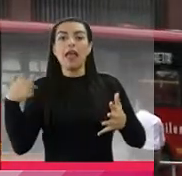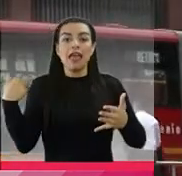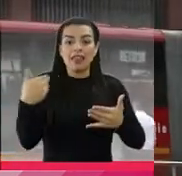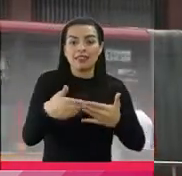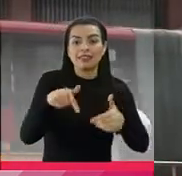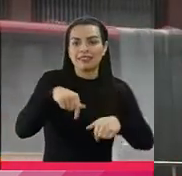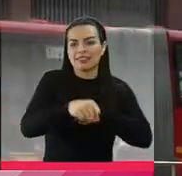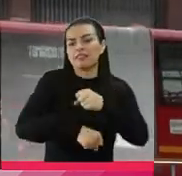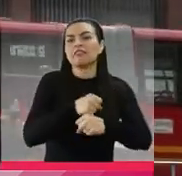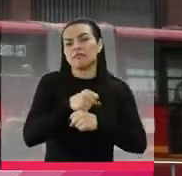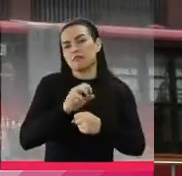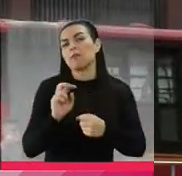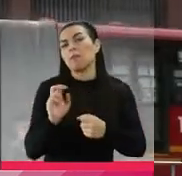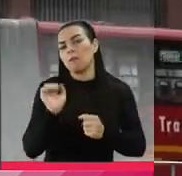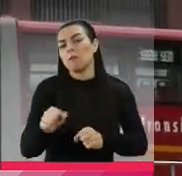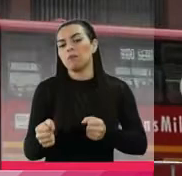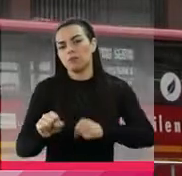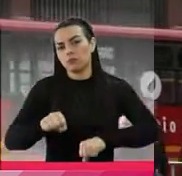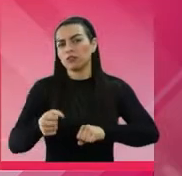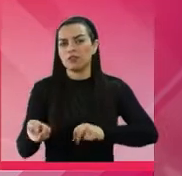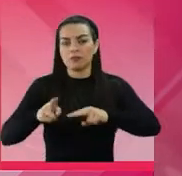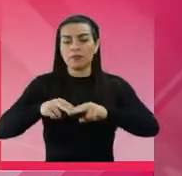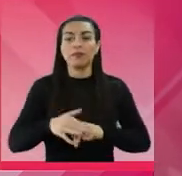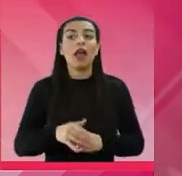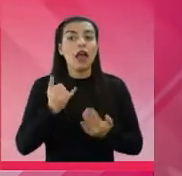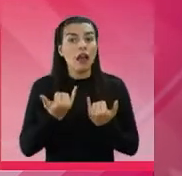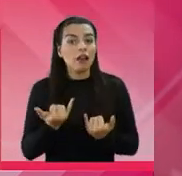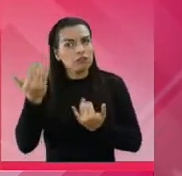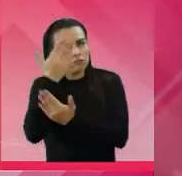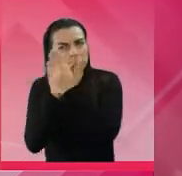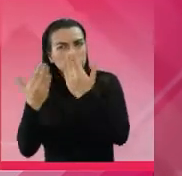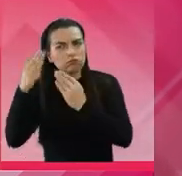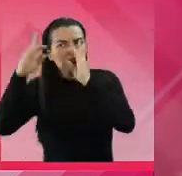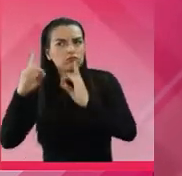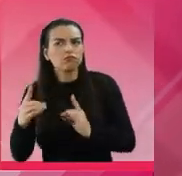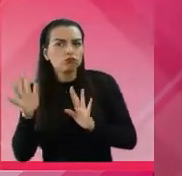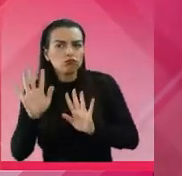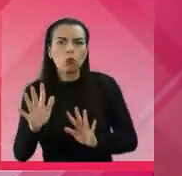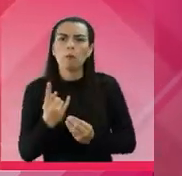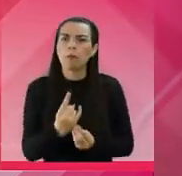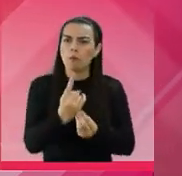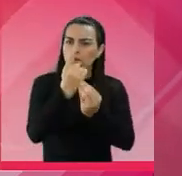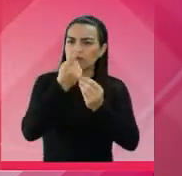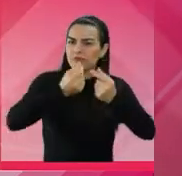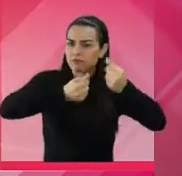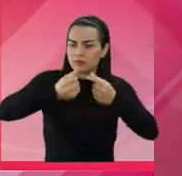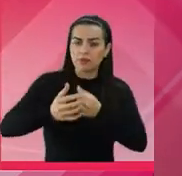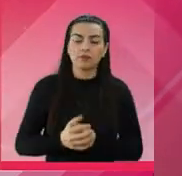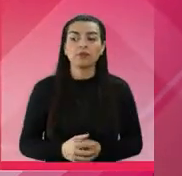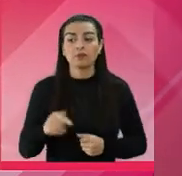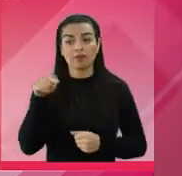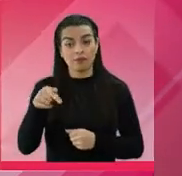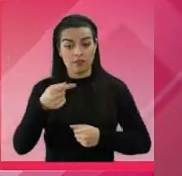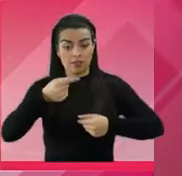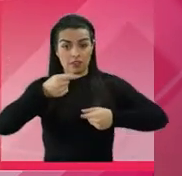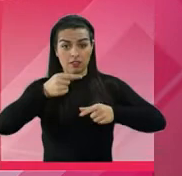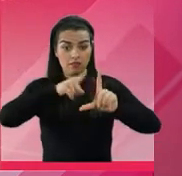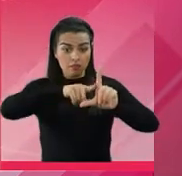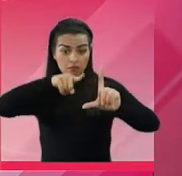julio generaría nuevas decisiones de política monetaria. Esos niveles bajos de inflación le van a permitir al Banco de la